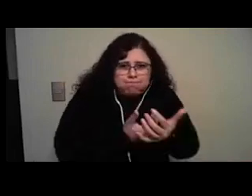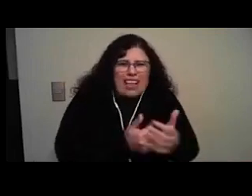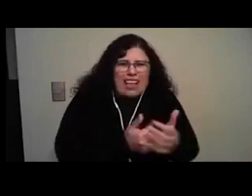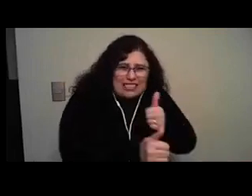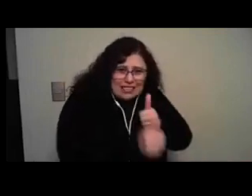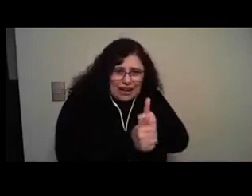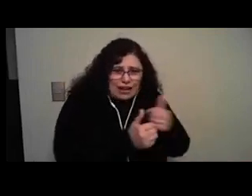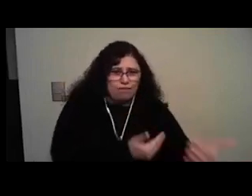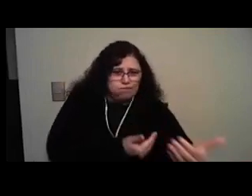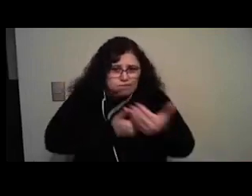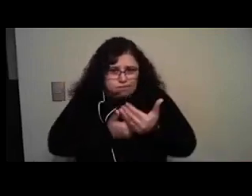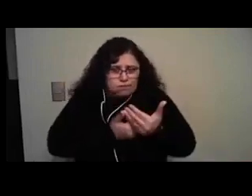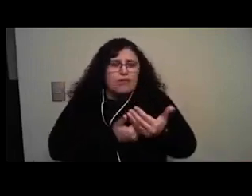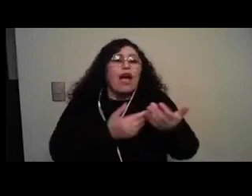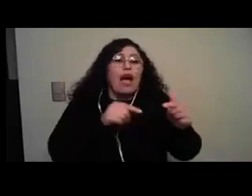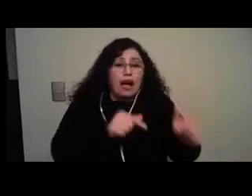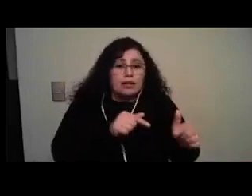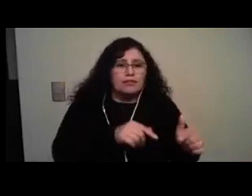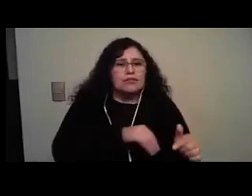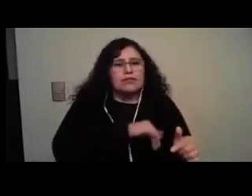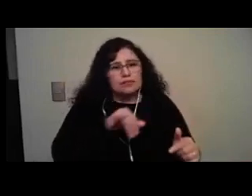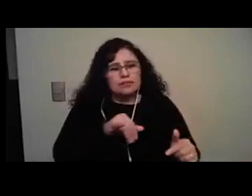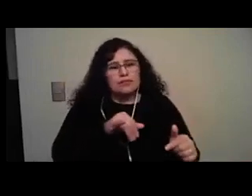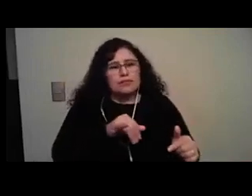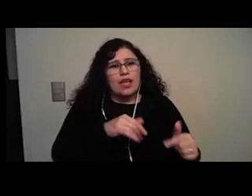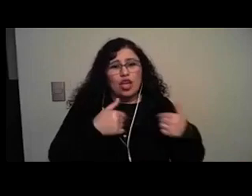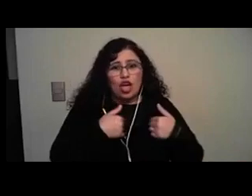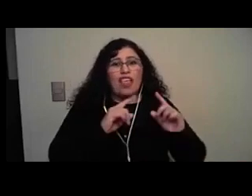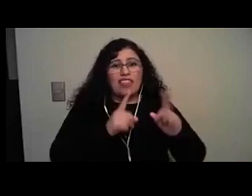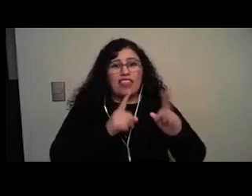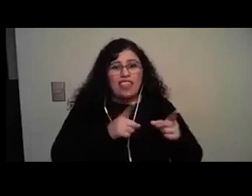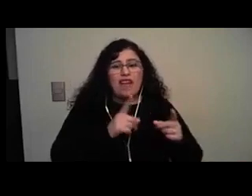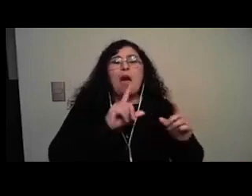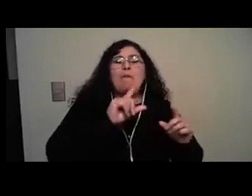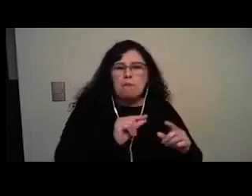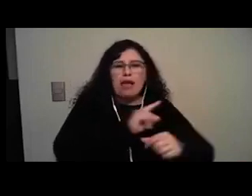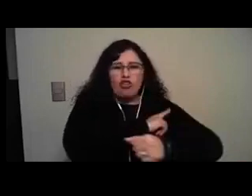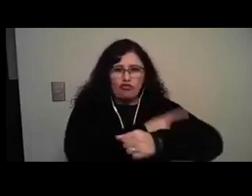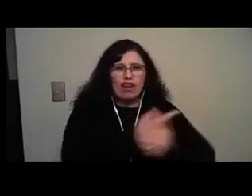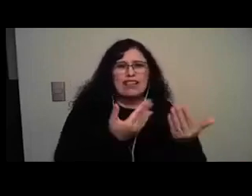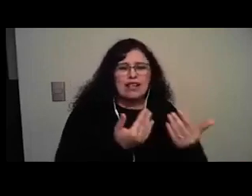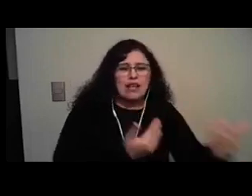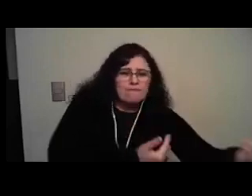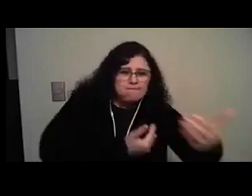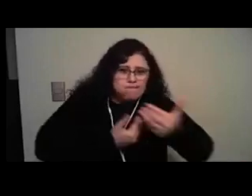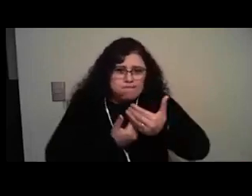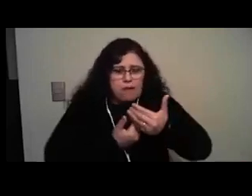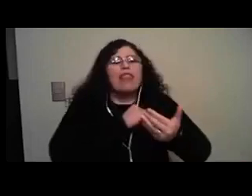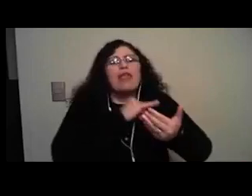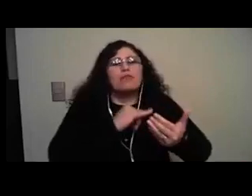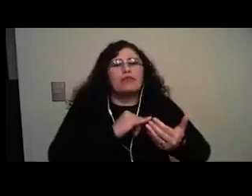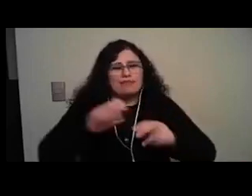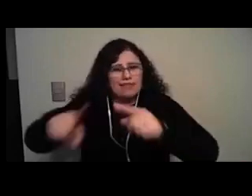de gravedad, ¿ya? Y significa eso que uno tiene que hacer menos fuerza, ¿ya? Entonces lo apega lo máximo posible y después uno se